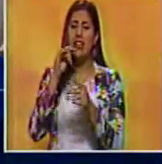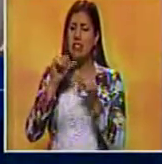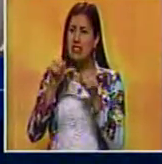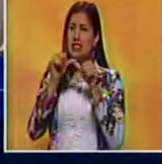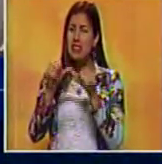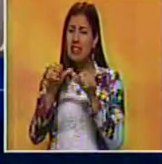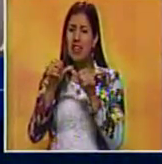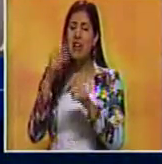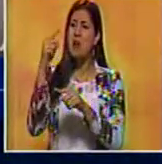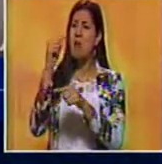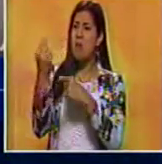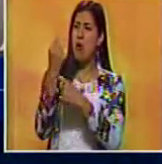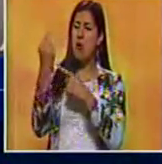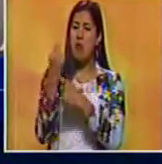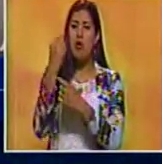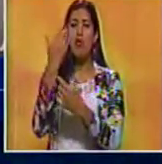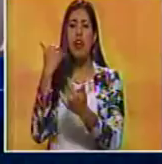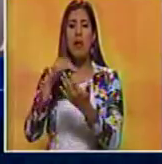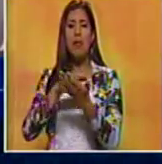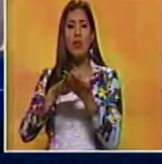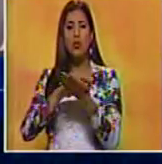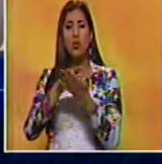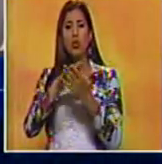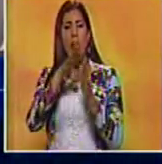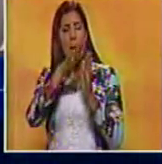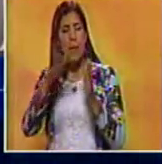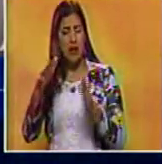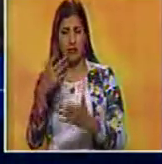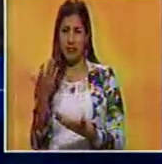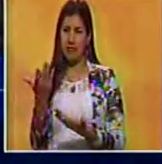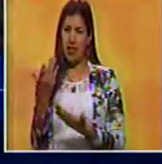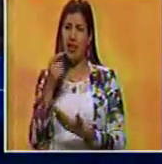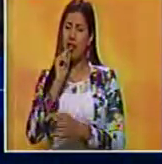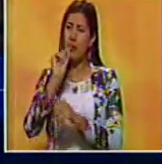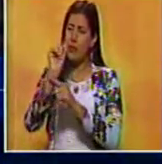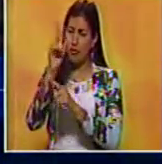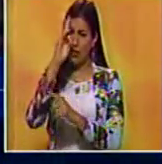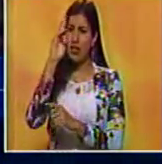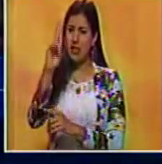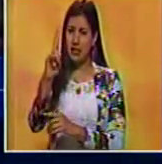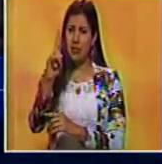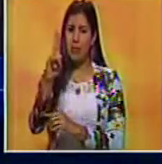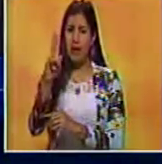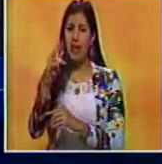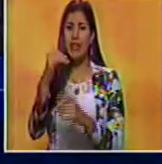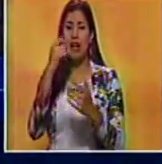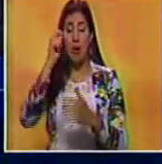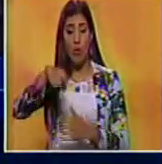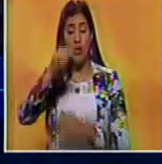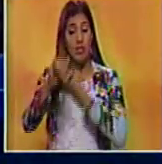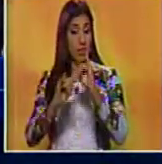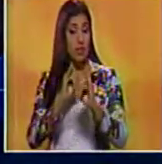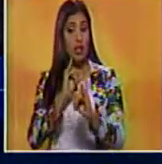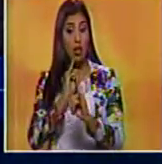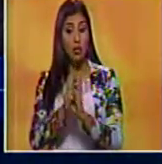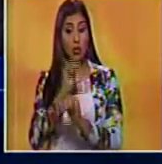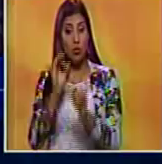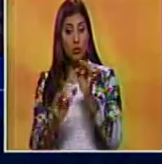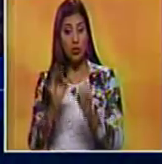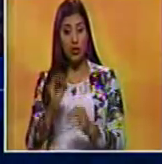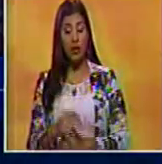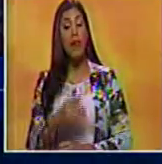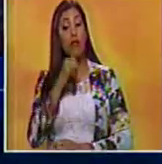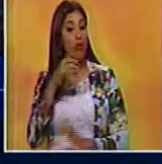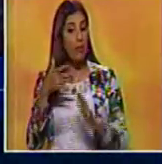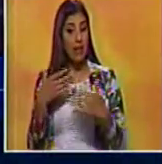seguir exigiendo una salida al mar, por lo que le instó a respetar el fallo de la Corte Internacional de Justicia.